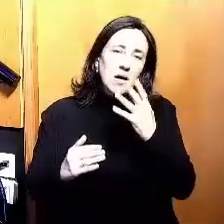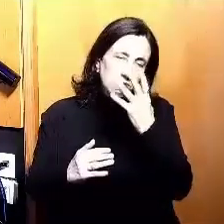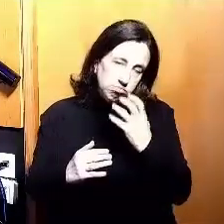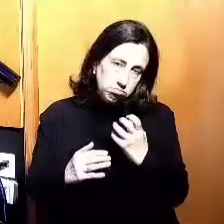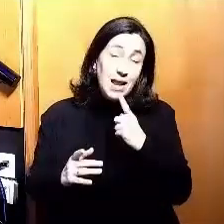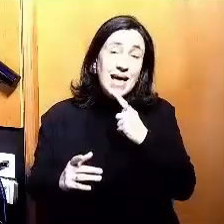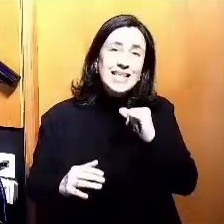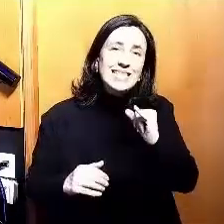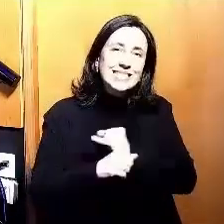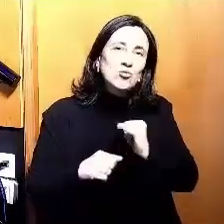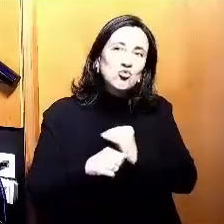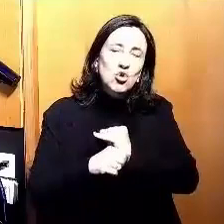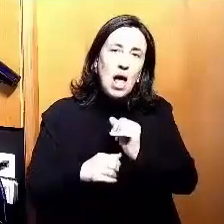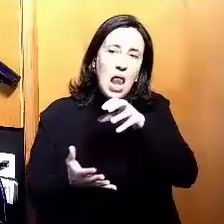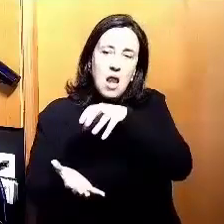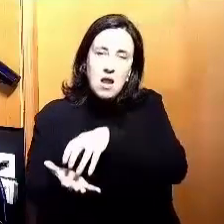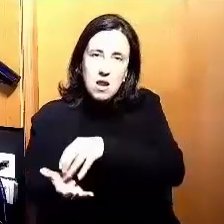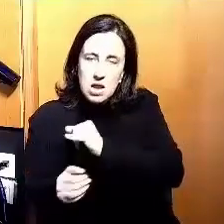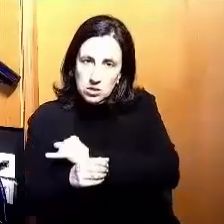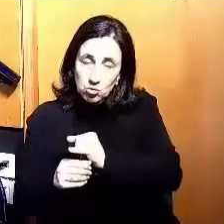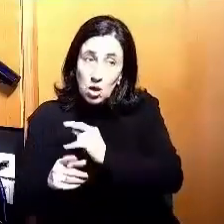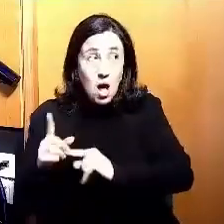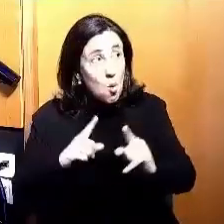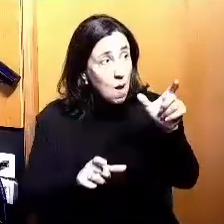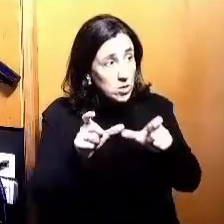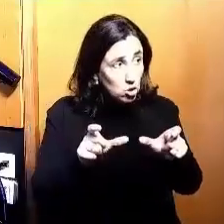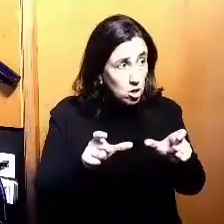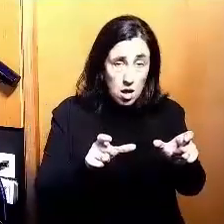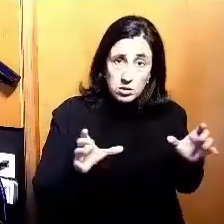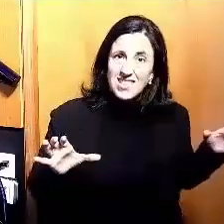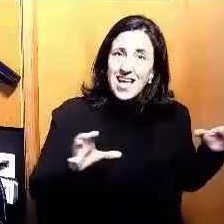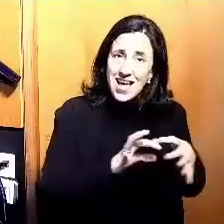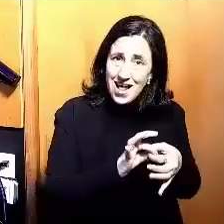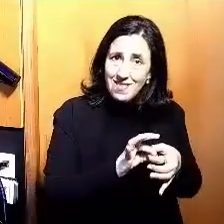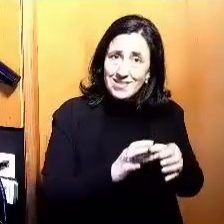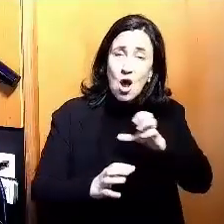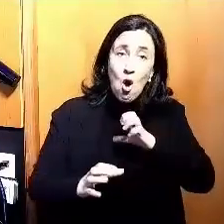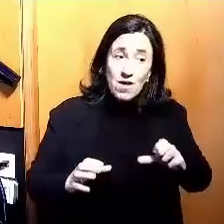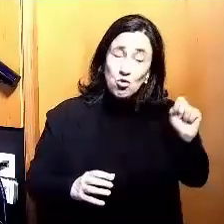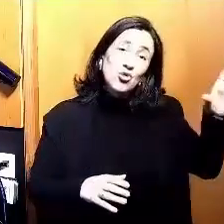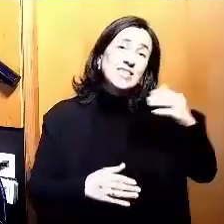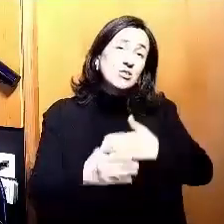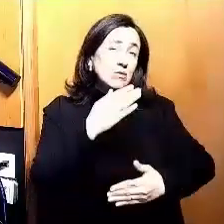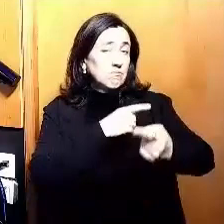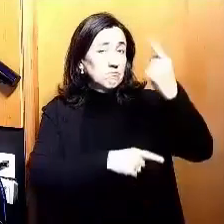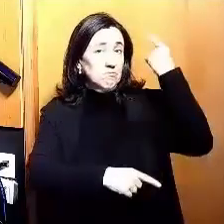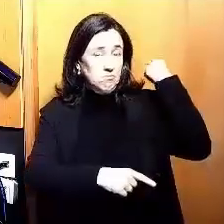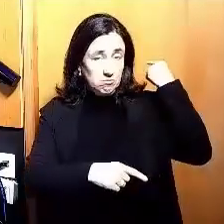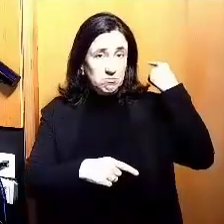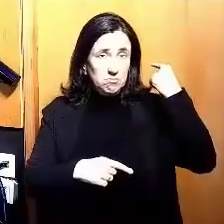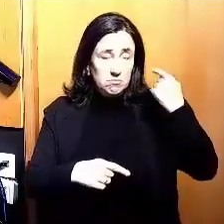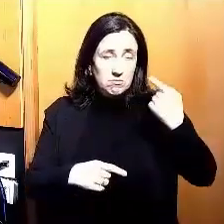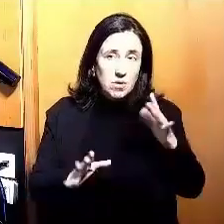la institucionalización de hecho, hay personas aquí que forman parte de gobierno de esa generación, y suena